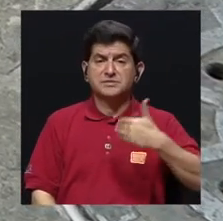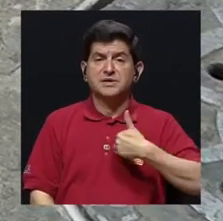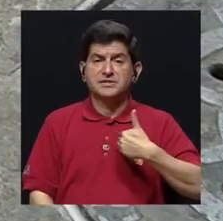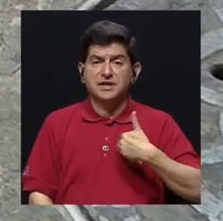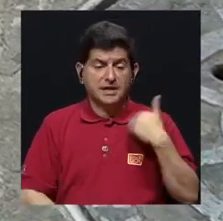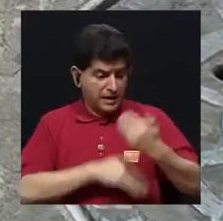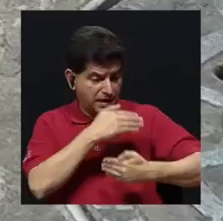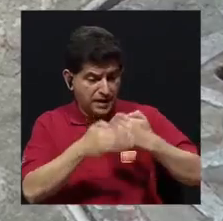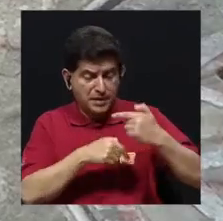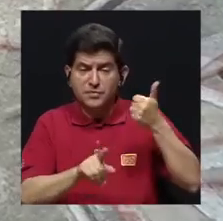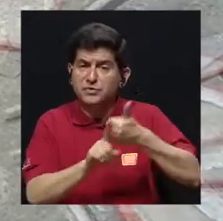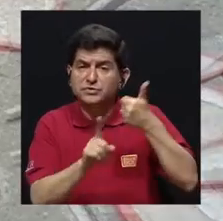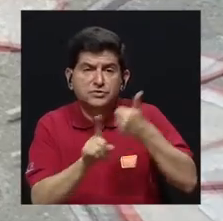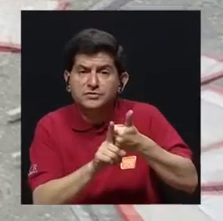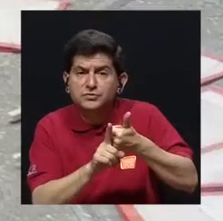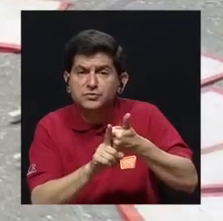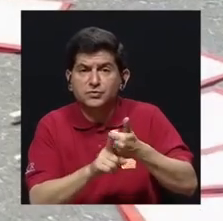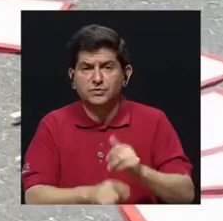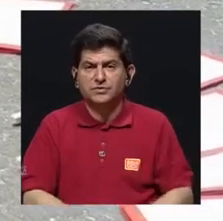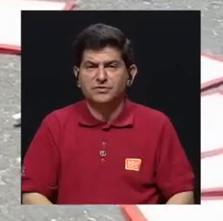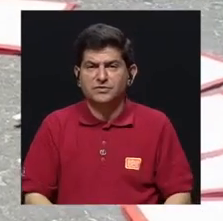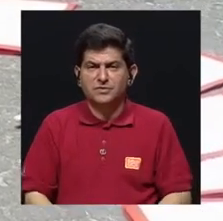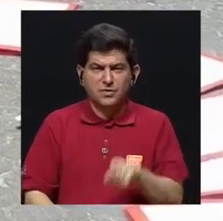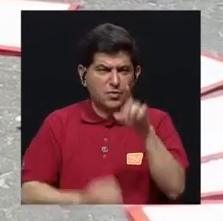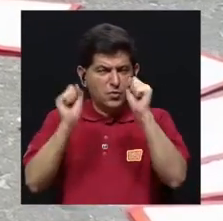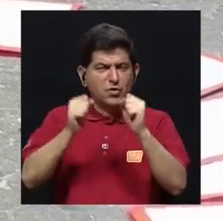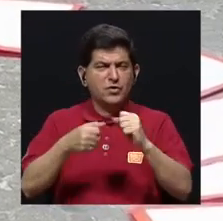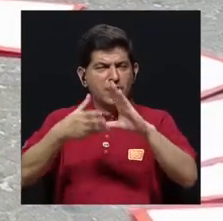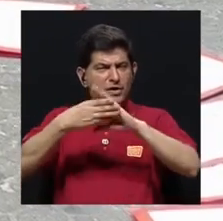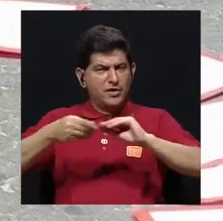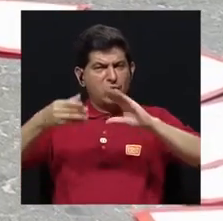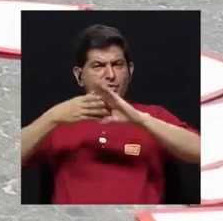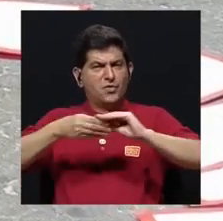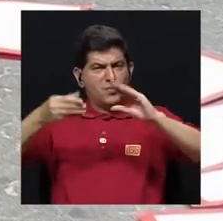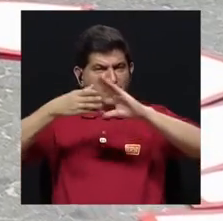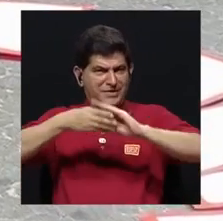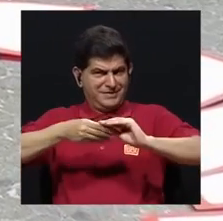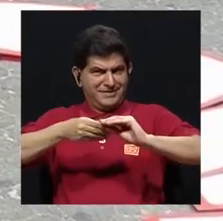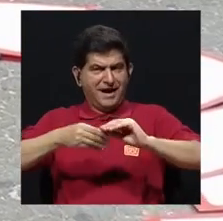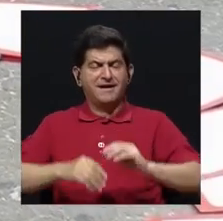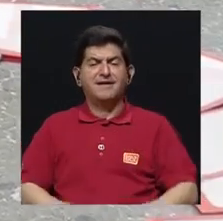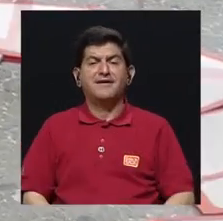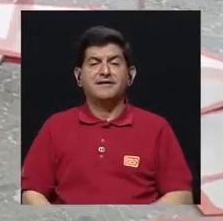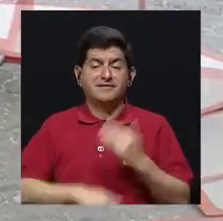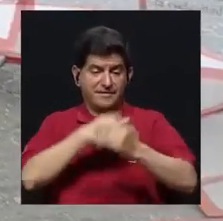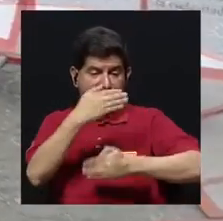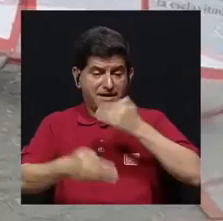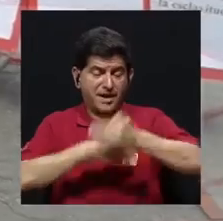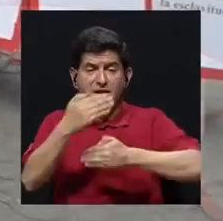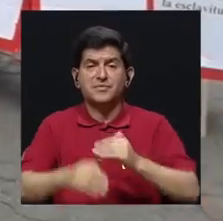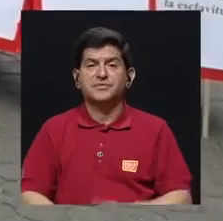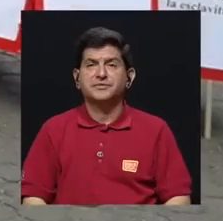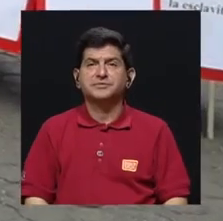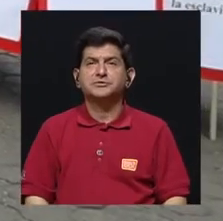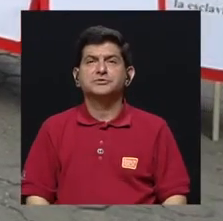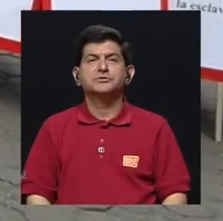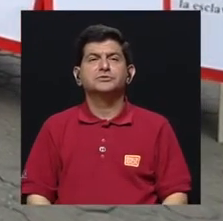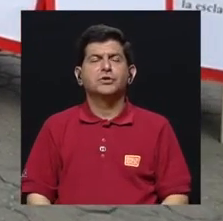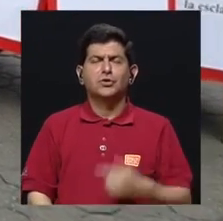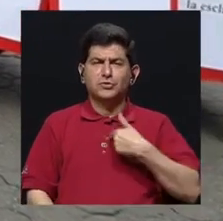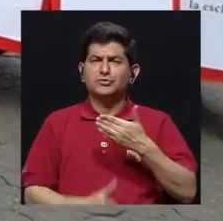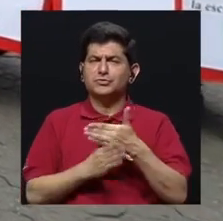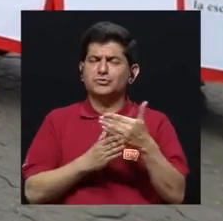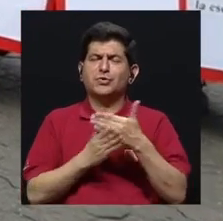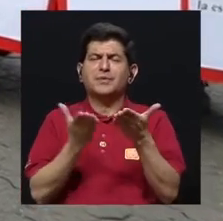medio de eso, ¿verdad? Entonces, tal vez, si me quisieran como comentar un poco cuál es esa, digamos, ese proceso que sí. Ustedes... Yo quiero compartir